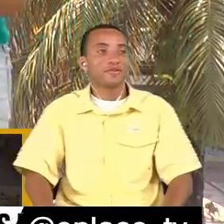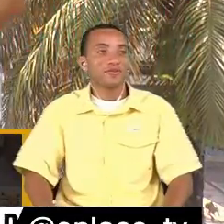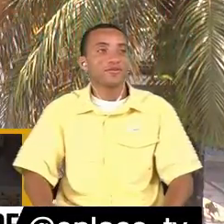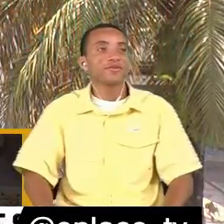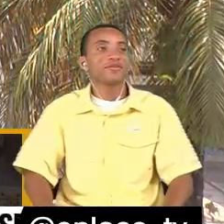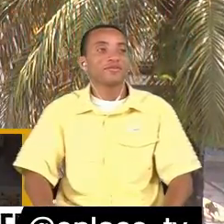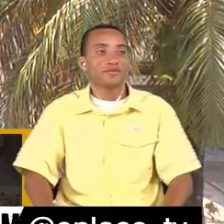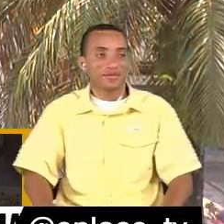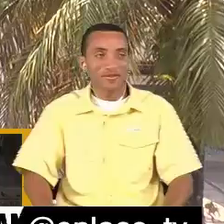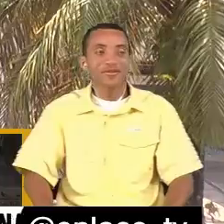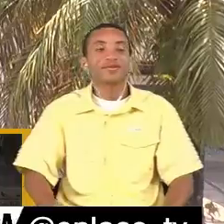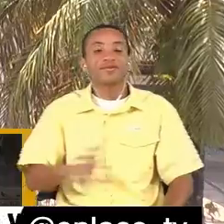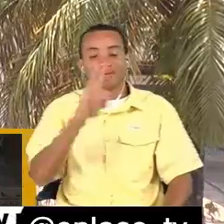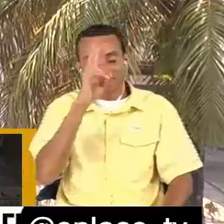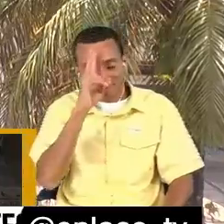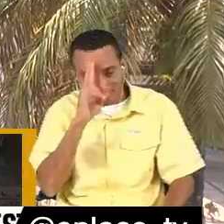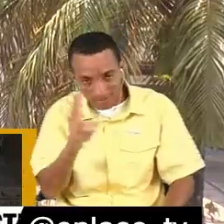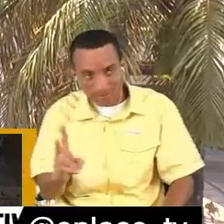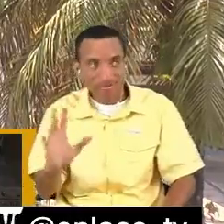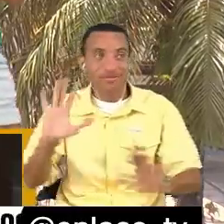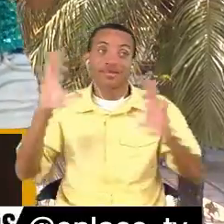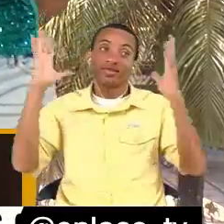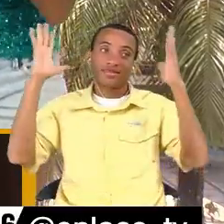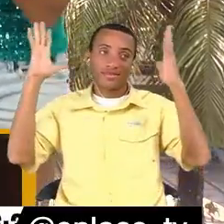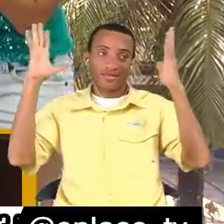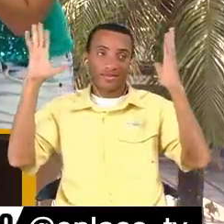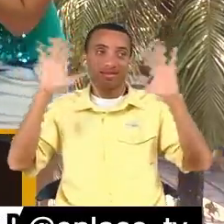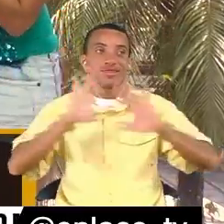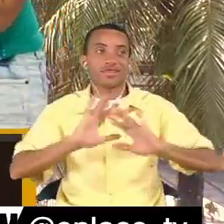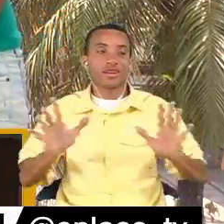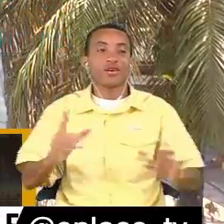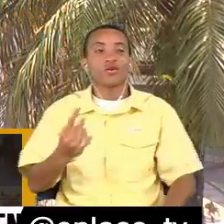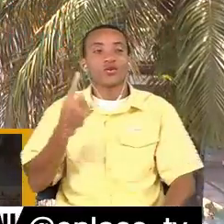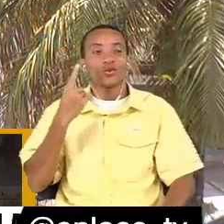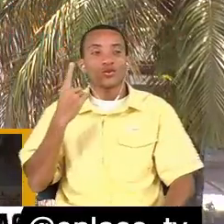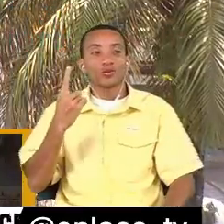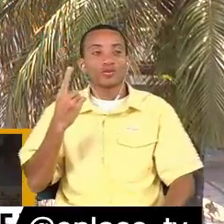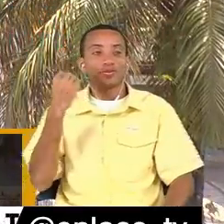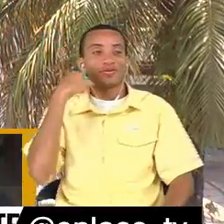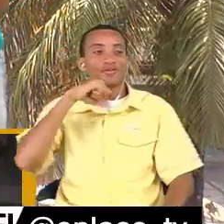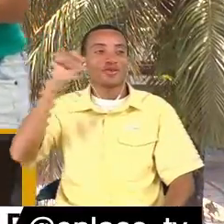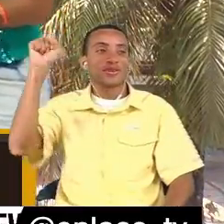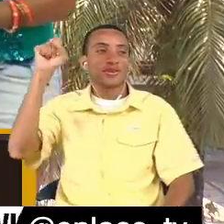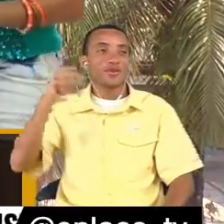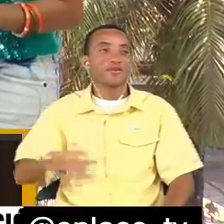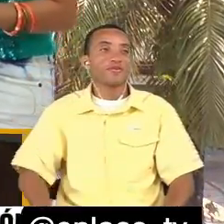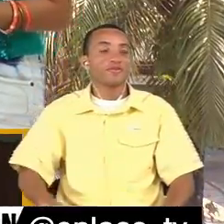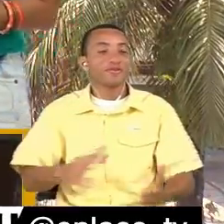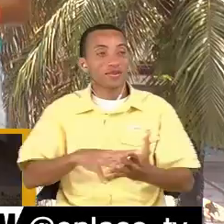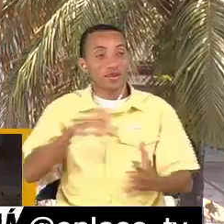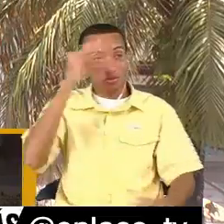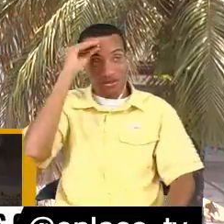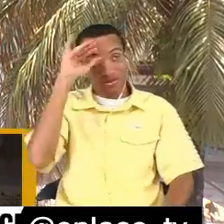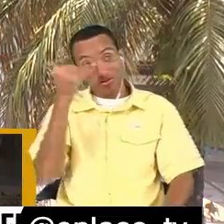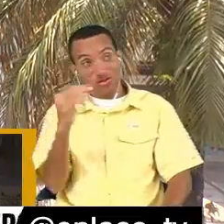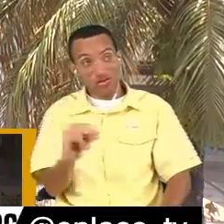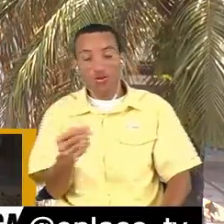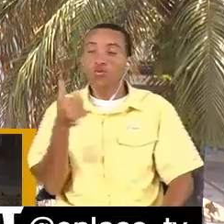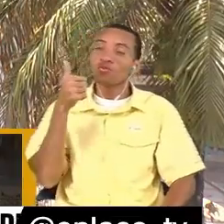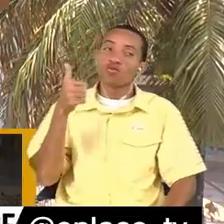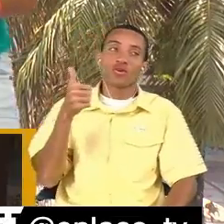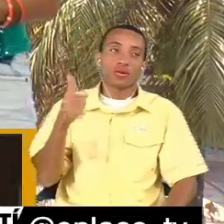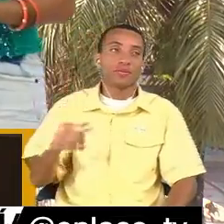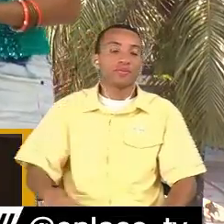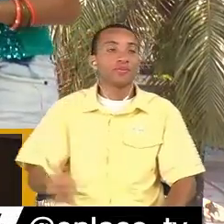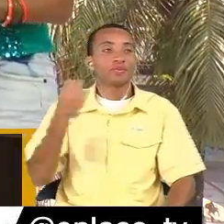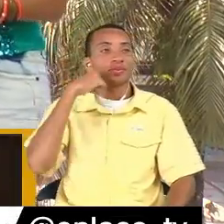una venia, por favor, un aplauso para él, como eres el único, eres el ganador. ¿Aprendí o no aprendí? Aprendiste, eres el ganador del